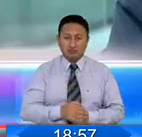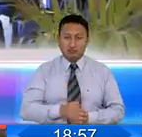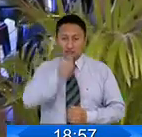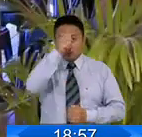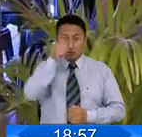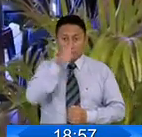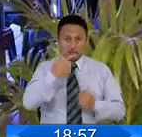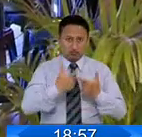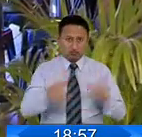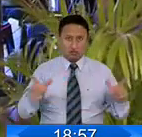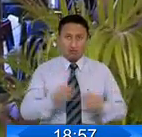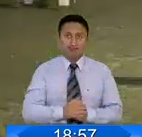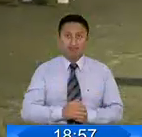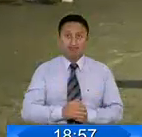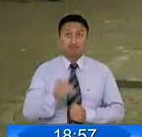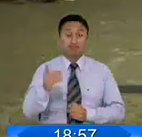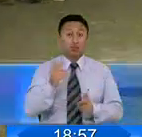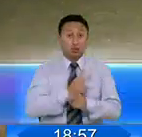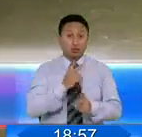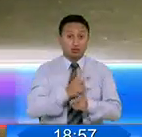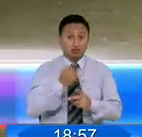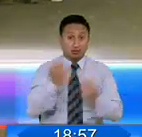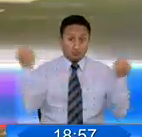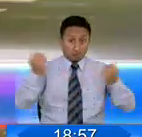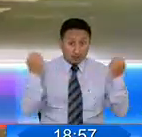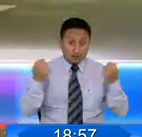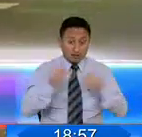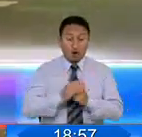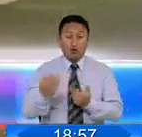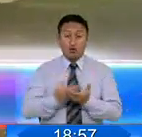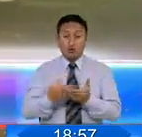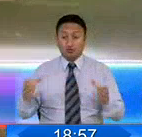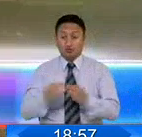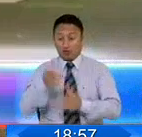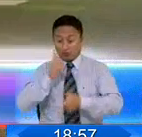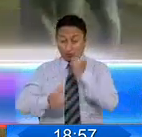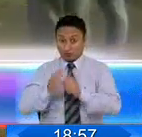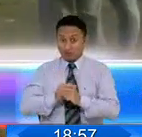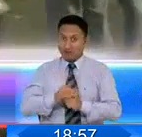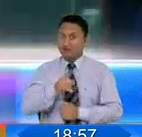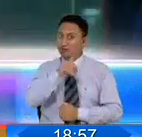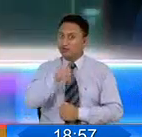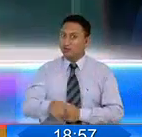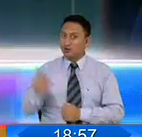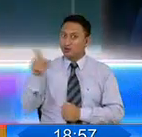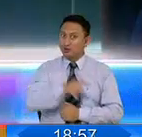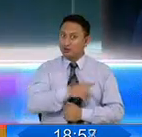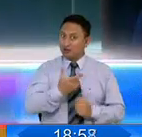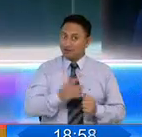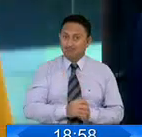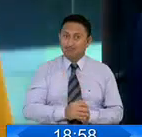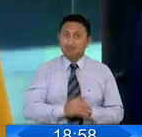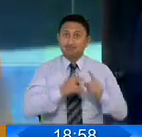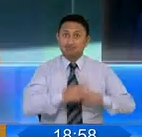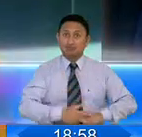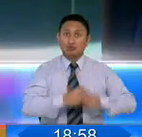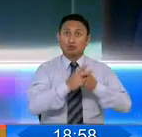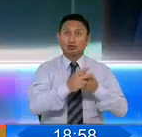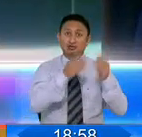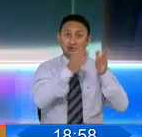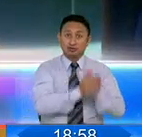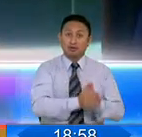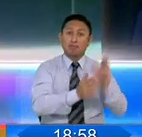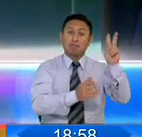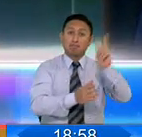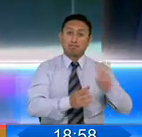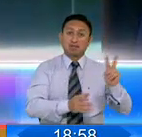No se descuide que tampoco podrá salir de fiesta o reunirse a ingerir licor el fin de semana. Empezamos para iniciar el día viernes, que